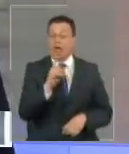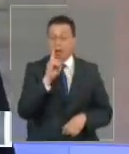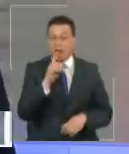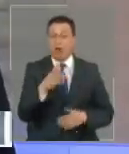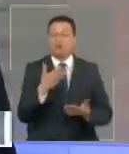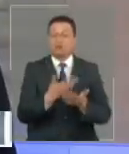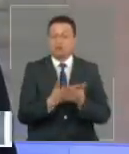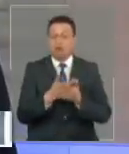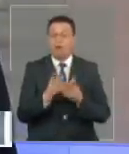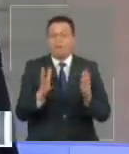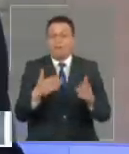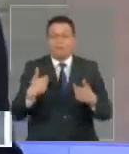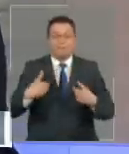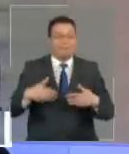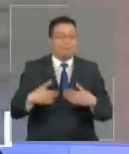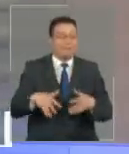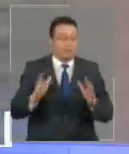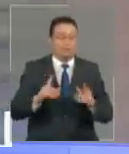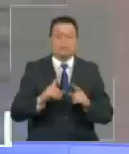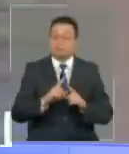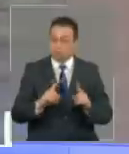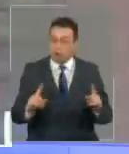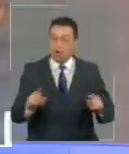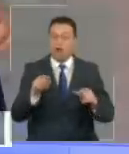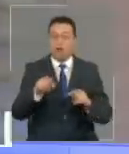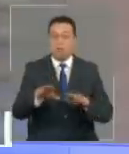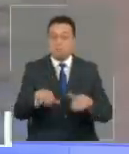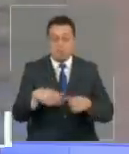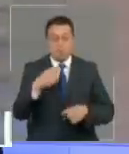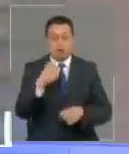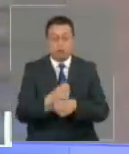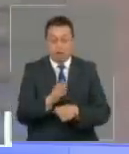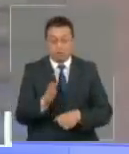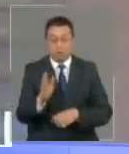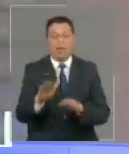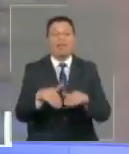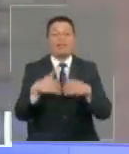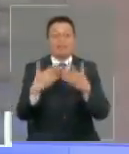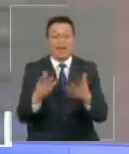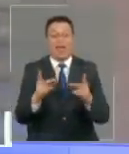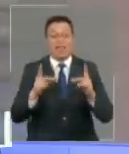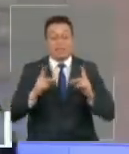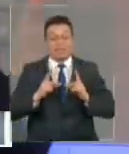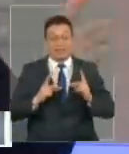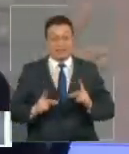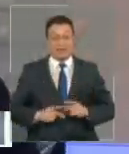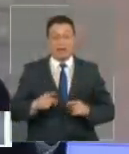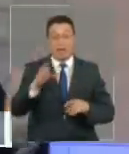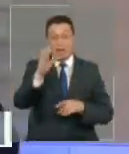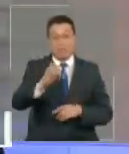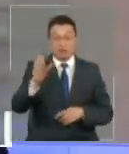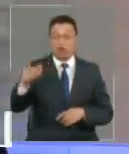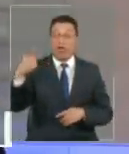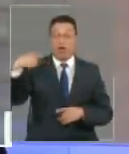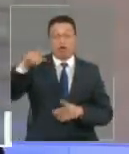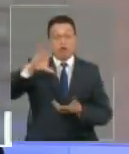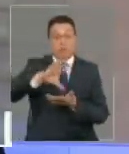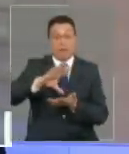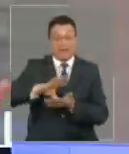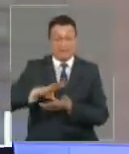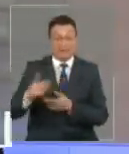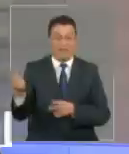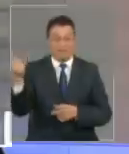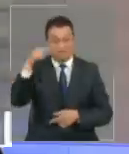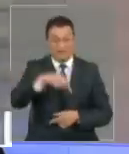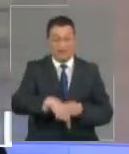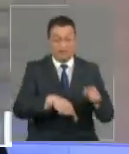están siendo hechas de manera informal. Por lo tanto, vamos a seguir con el mismo trabajo, pero además le hemos dado dignidad a los migrantes. Nosotros hoy día los incorporamos